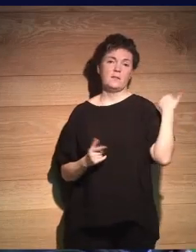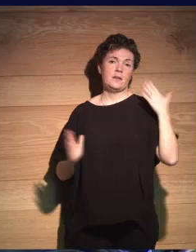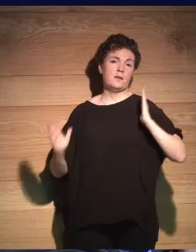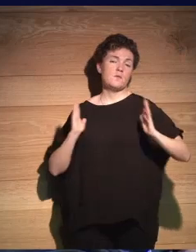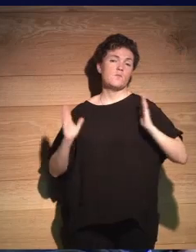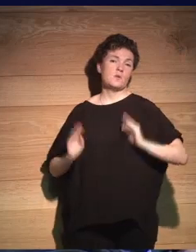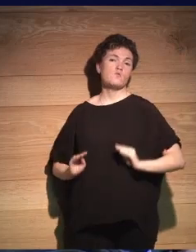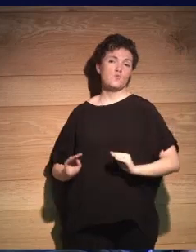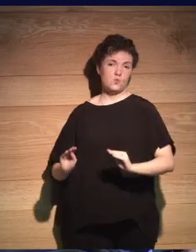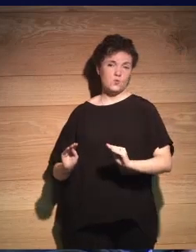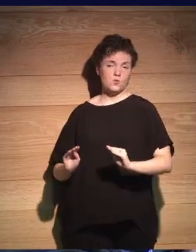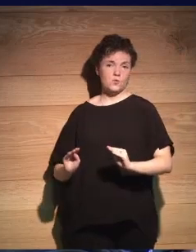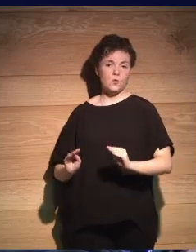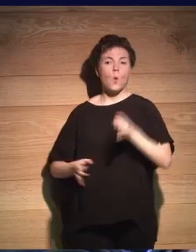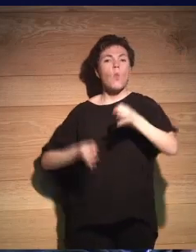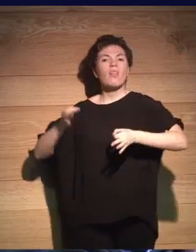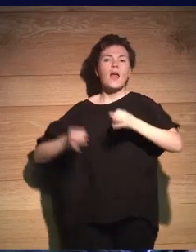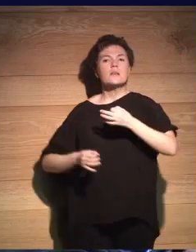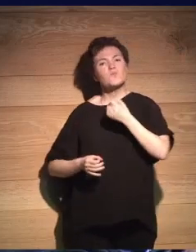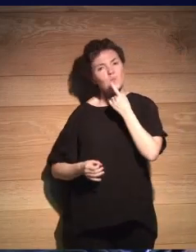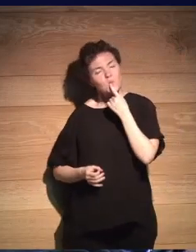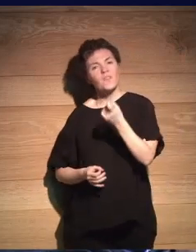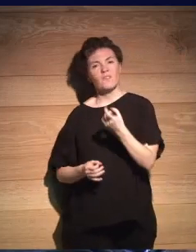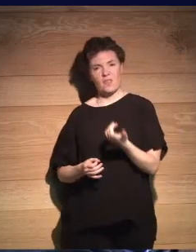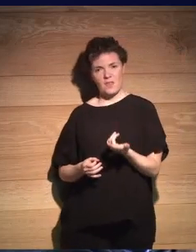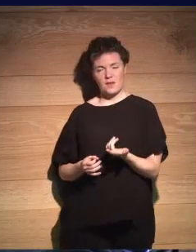ese momento. Es difícil juzgar porque